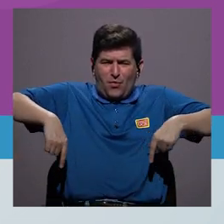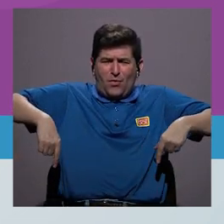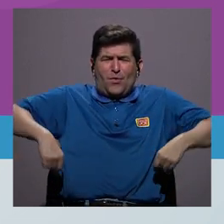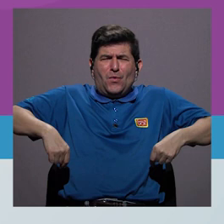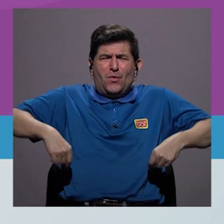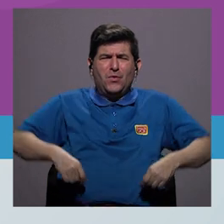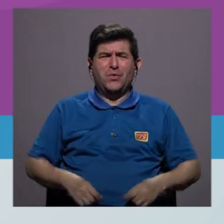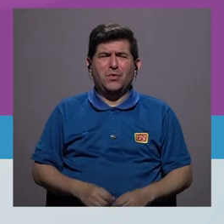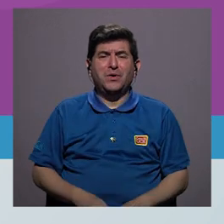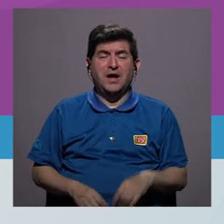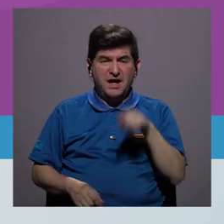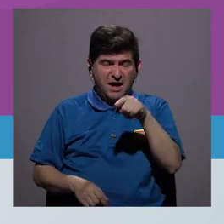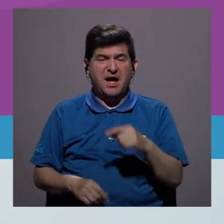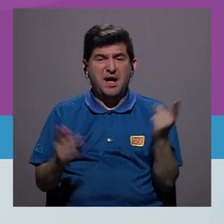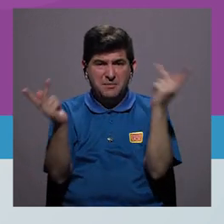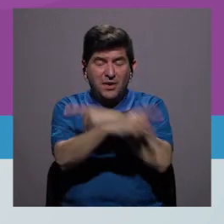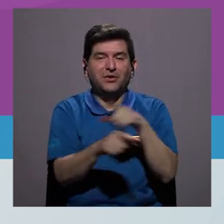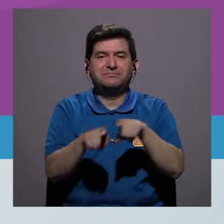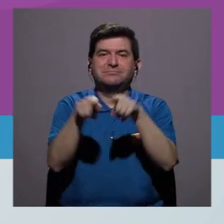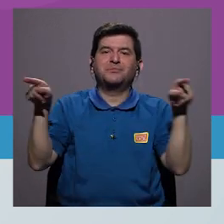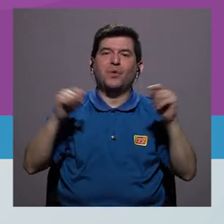ajustada en la ingle las empeora. Tampoco.